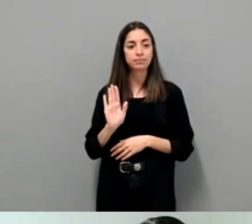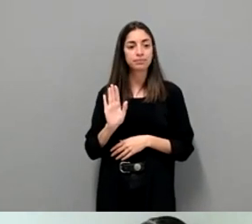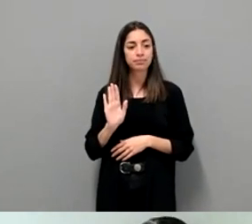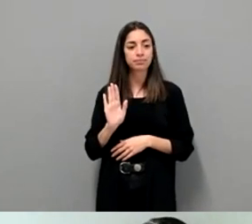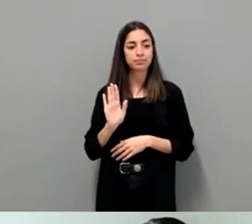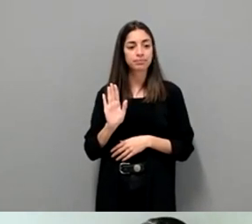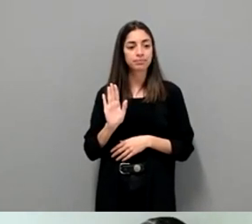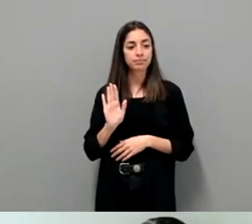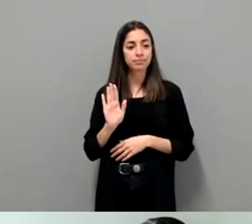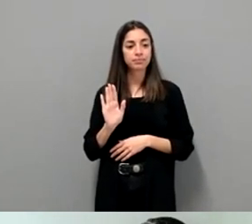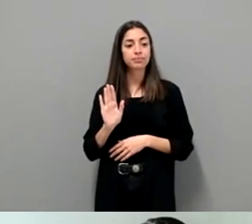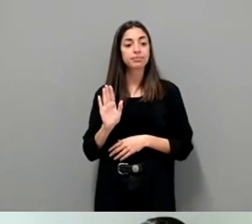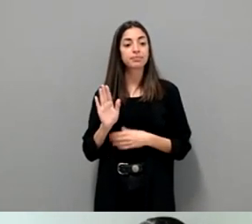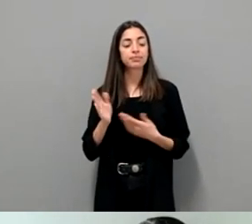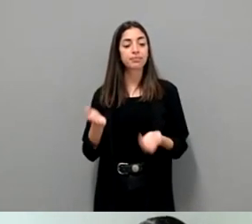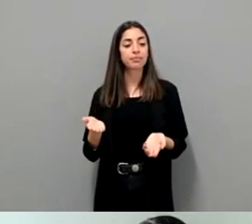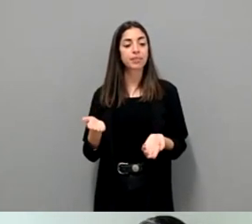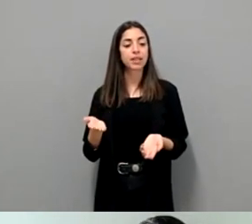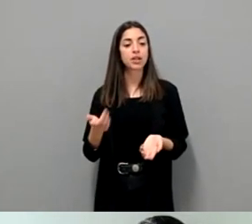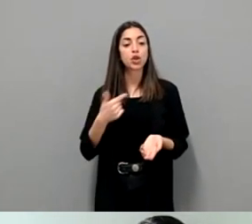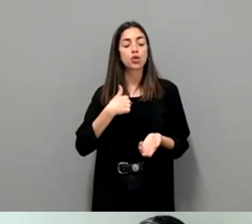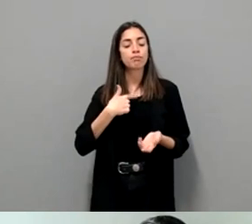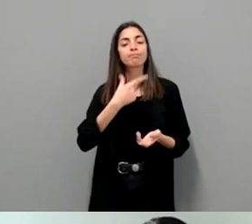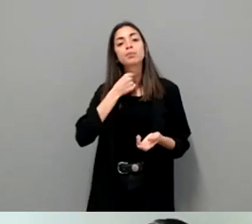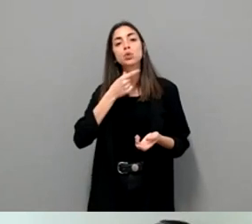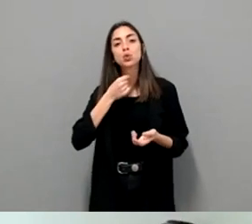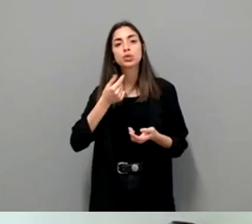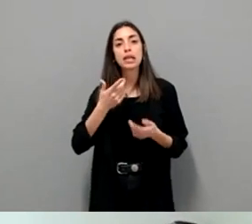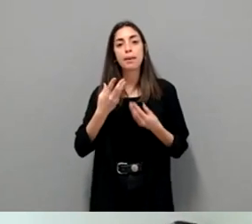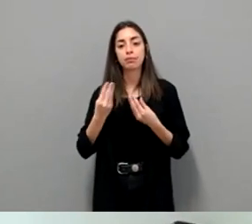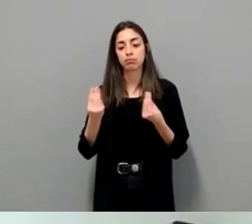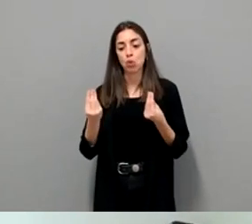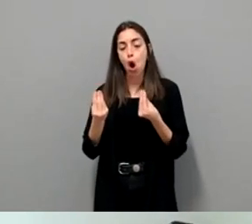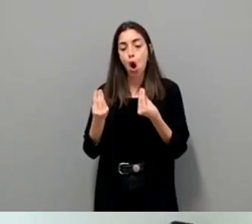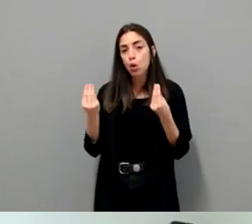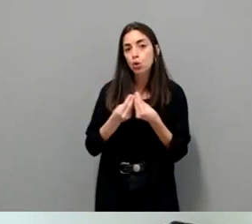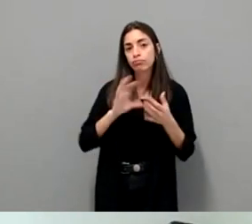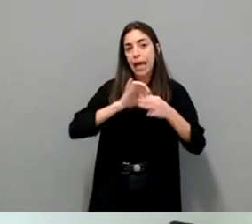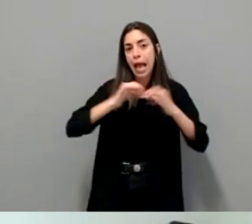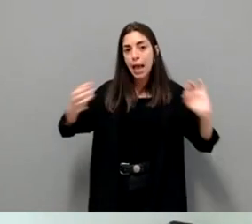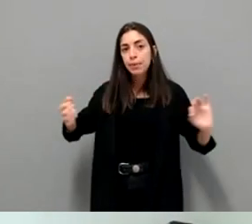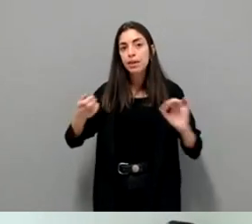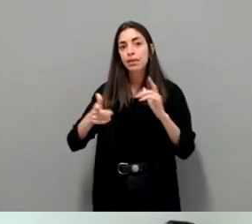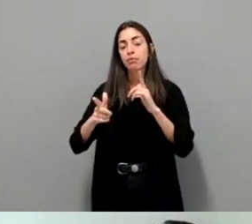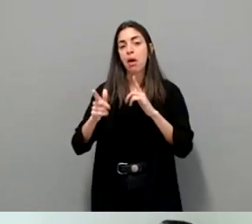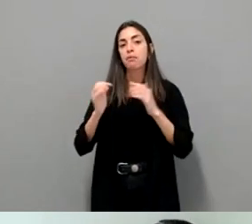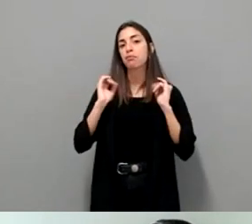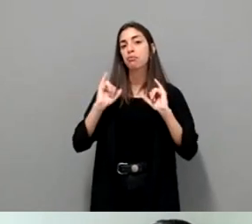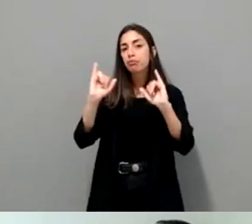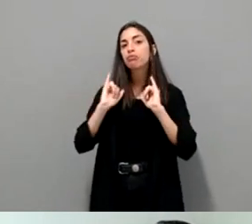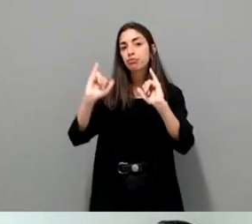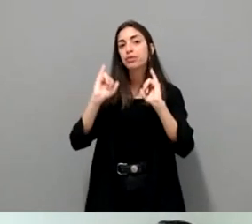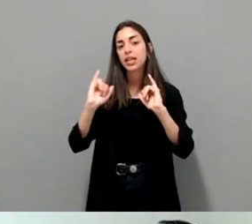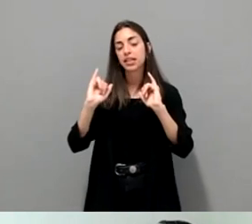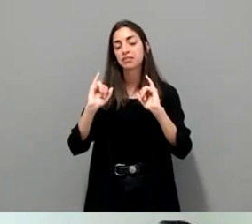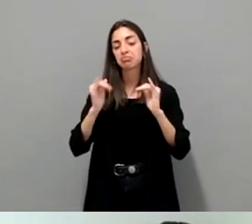me gustaba salir con mis amigas de fiesta, ¿no? Entonces